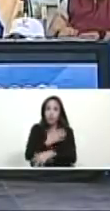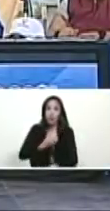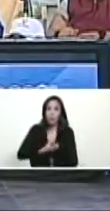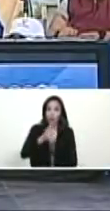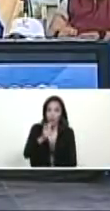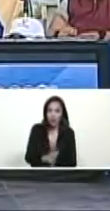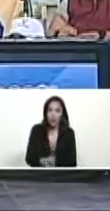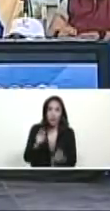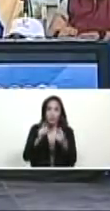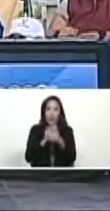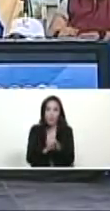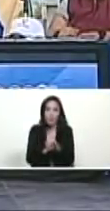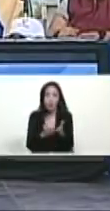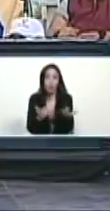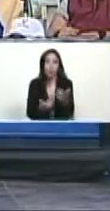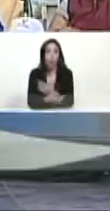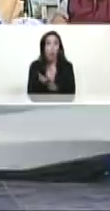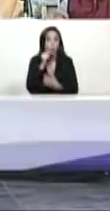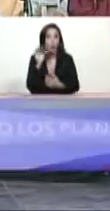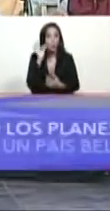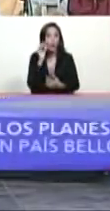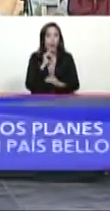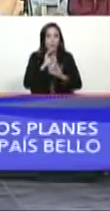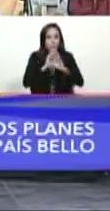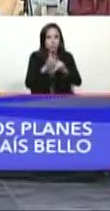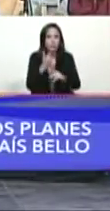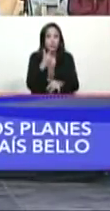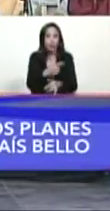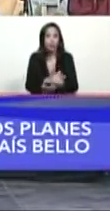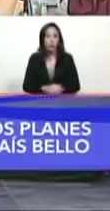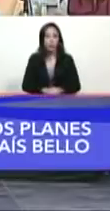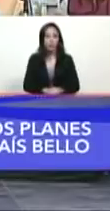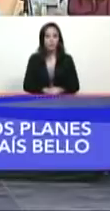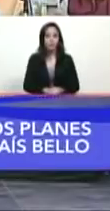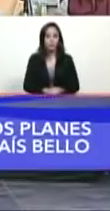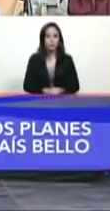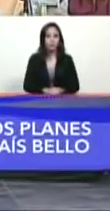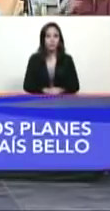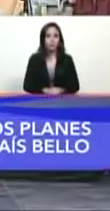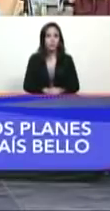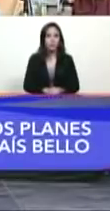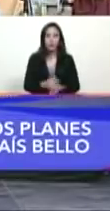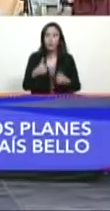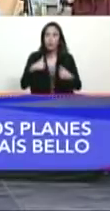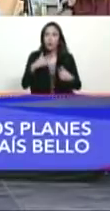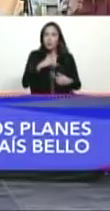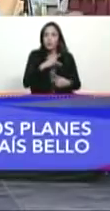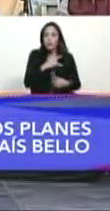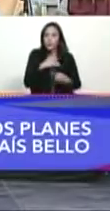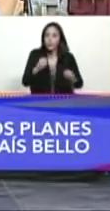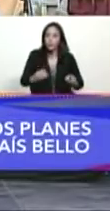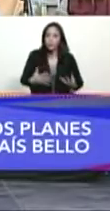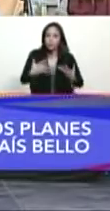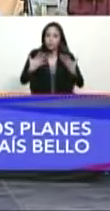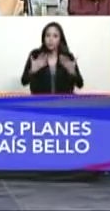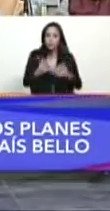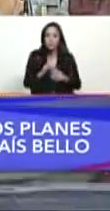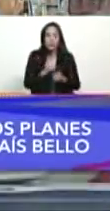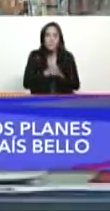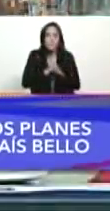alcaldes, a mis compañeras alcaldes, se lo dije. Y es así, yo lo siento así.